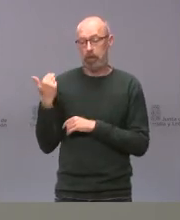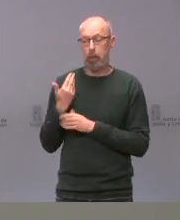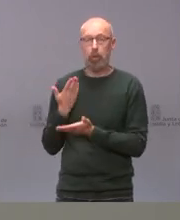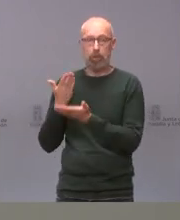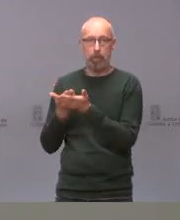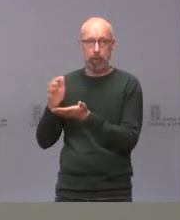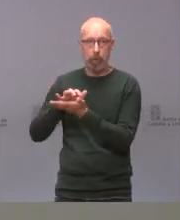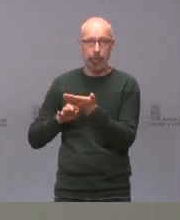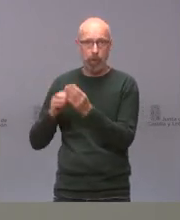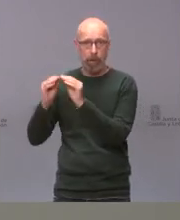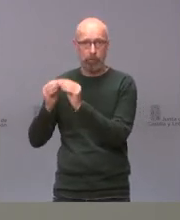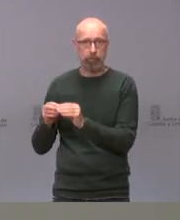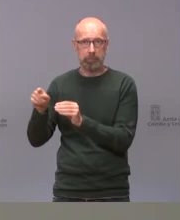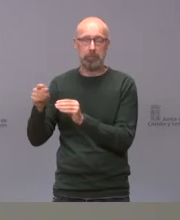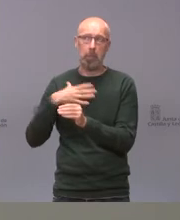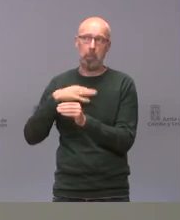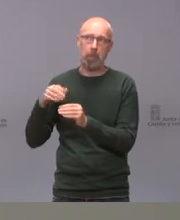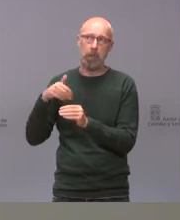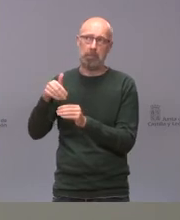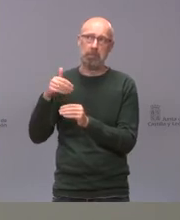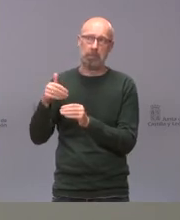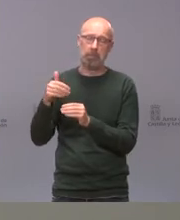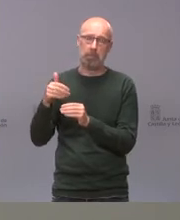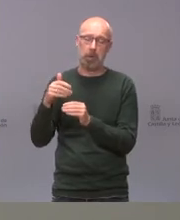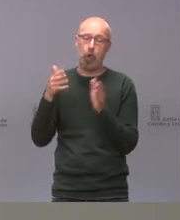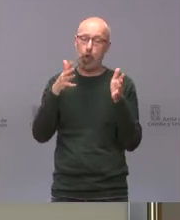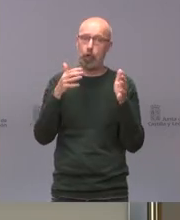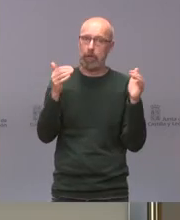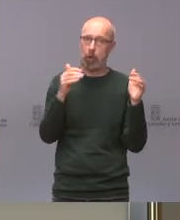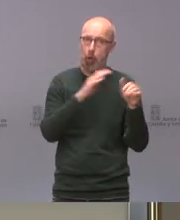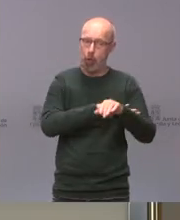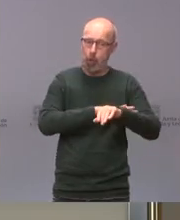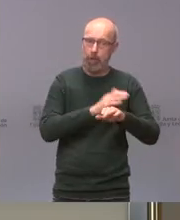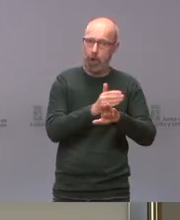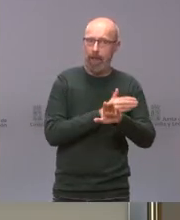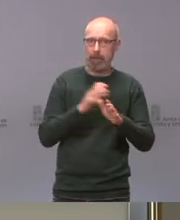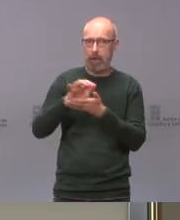tendremos probablemente antes del próximo Consejo de Gobierno.